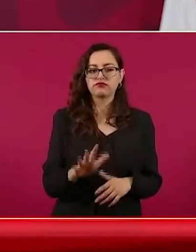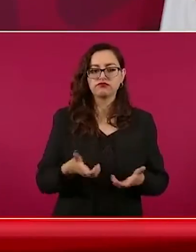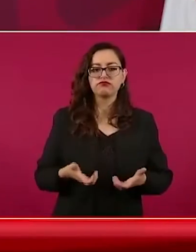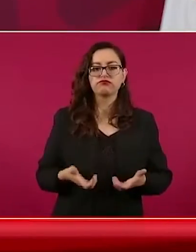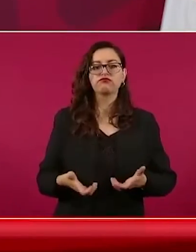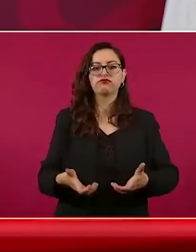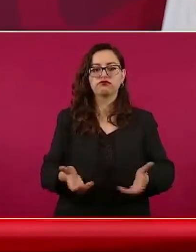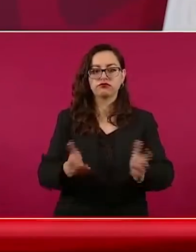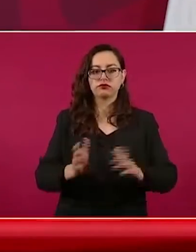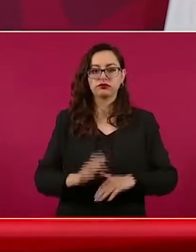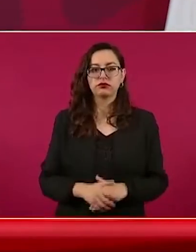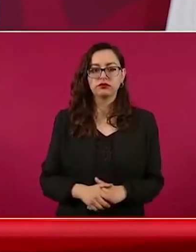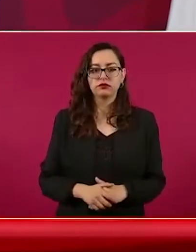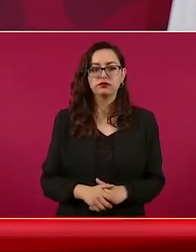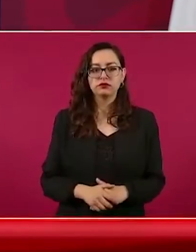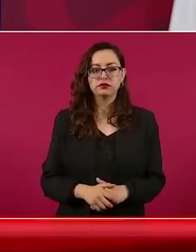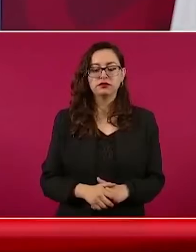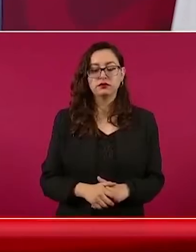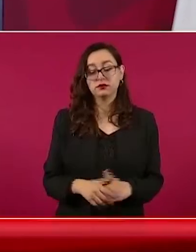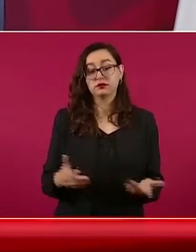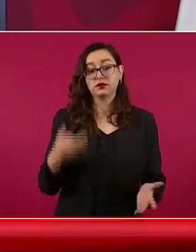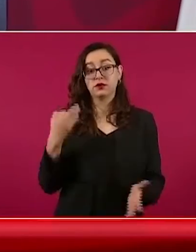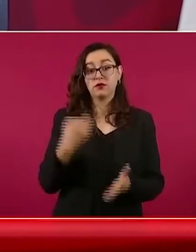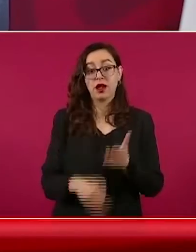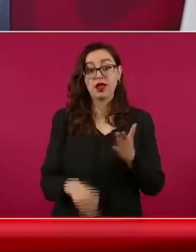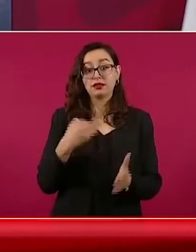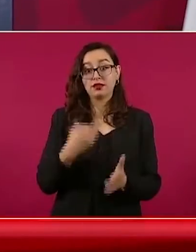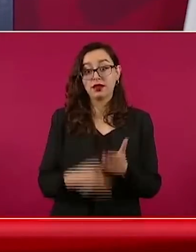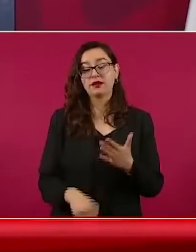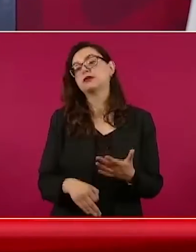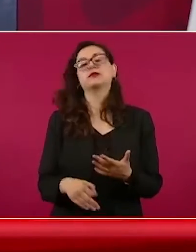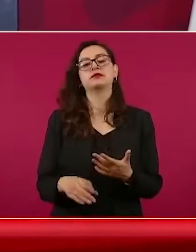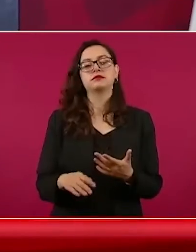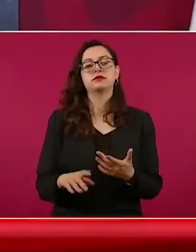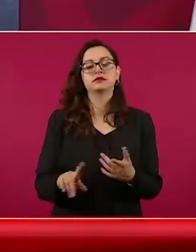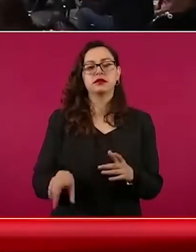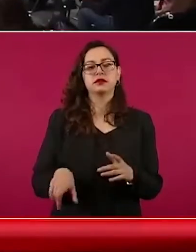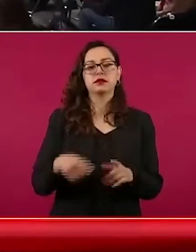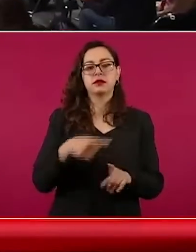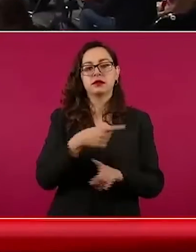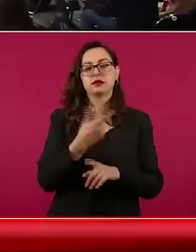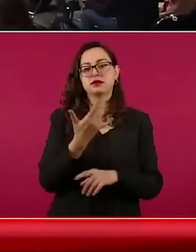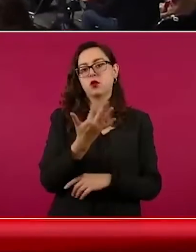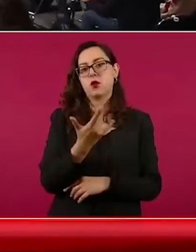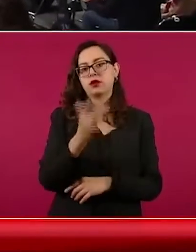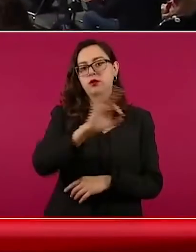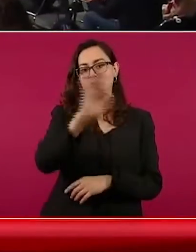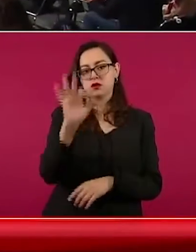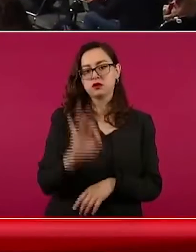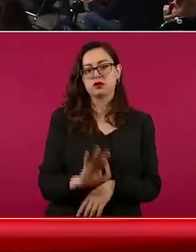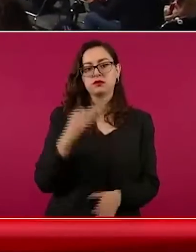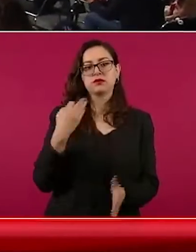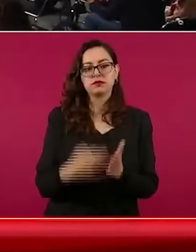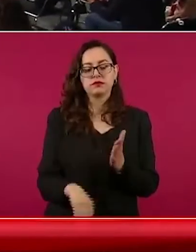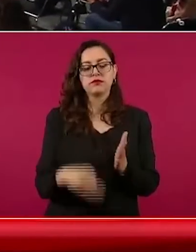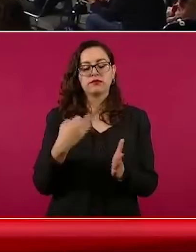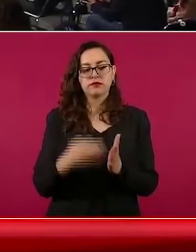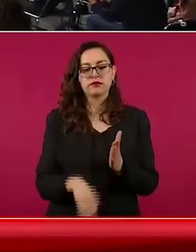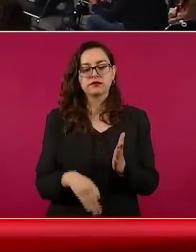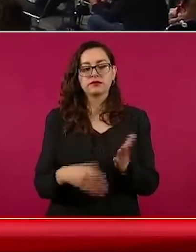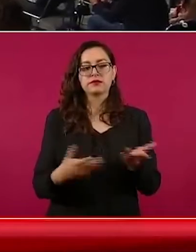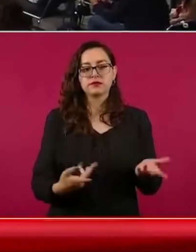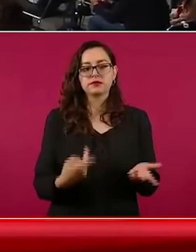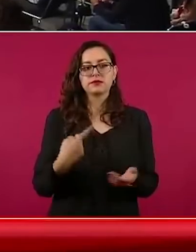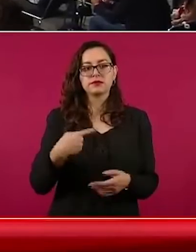la meta. A la mitad de la meta que tenemos. Pero ya llevamos